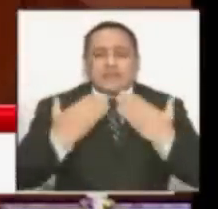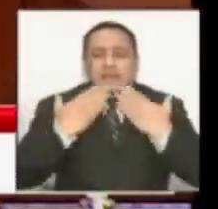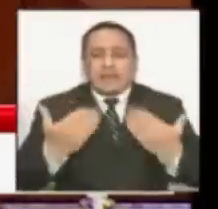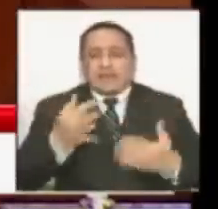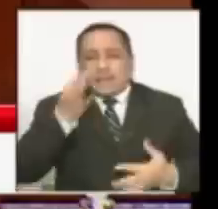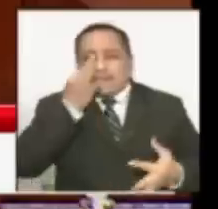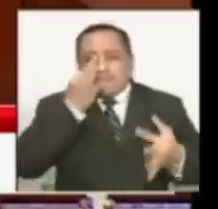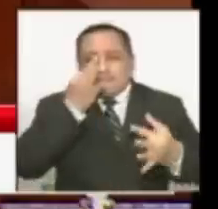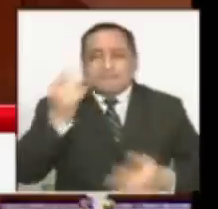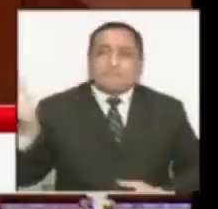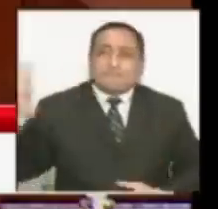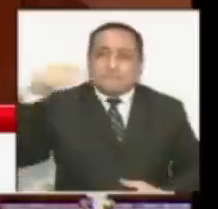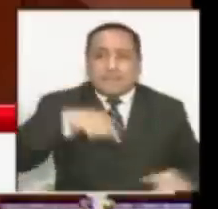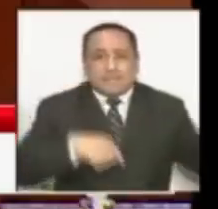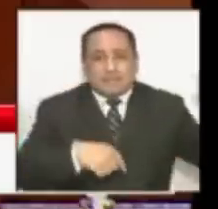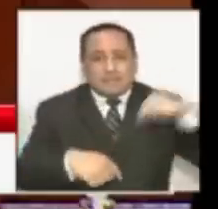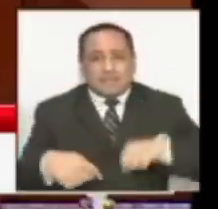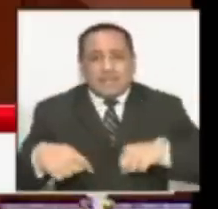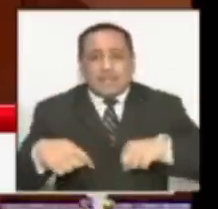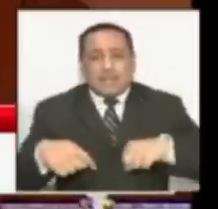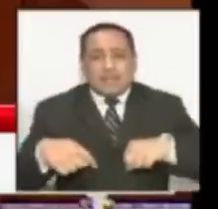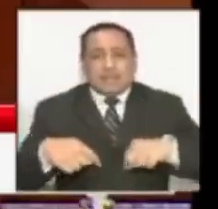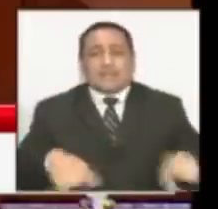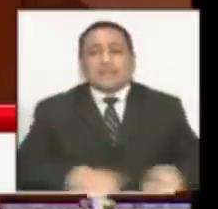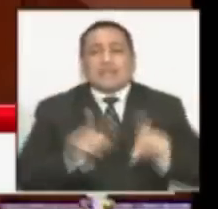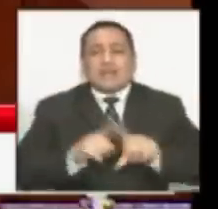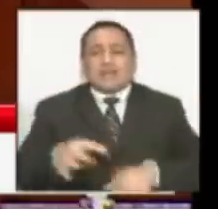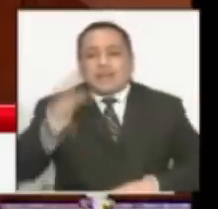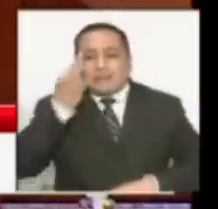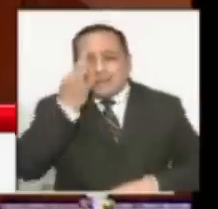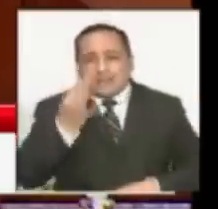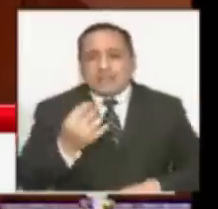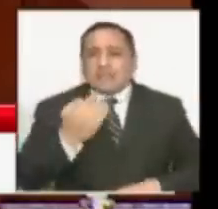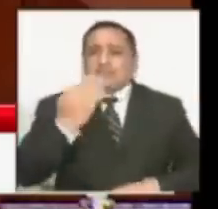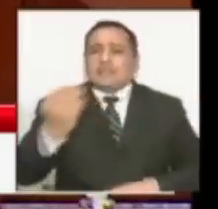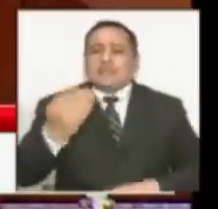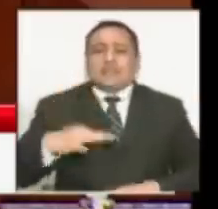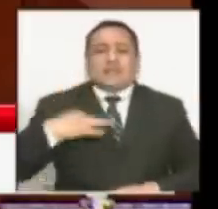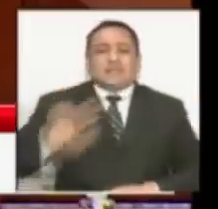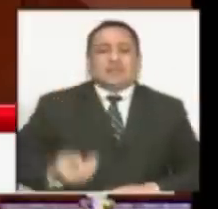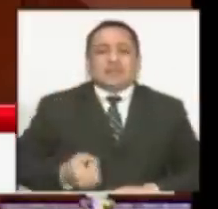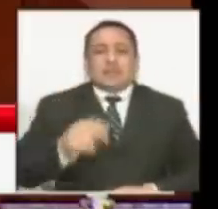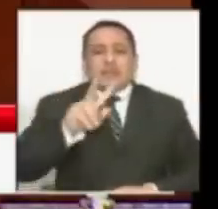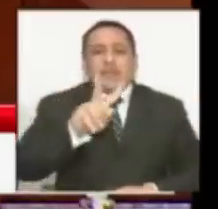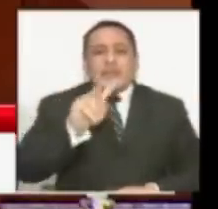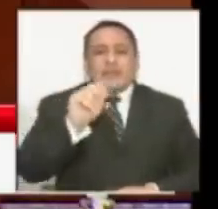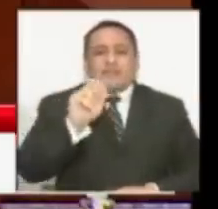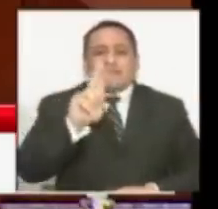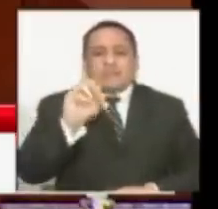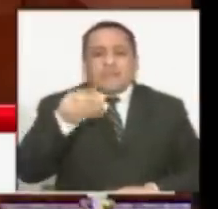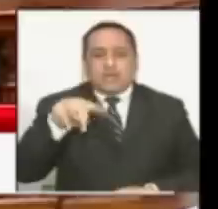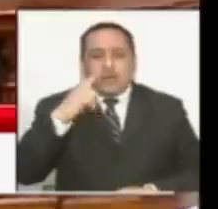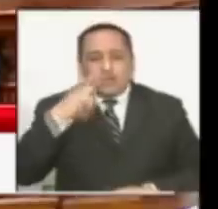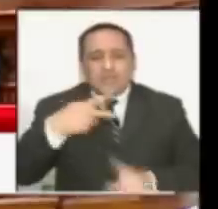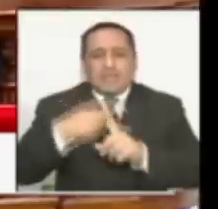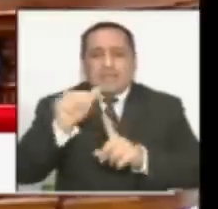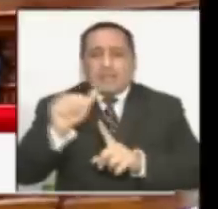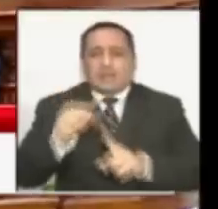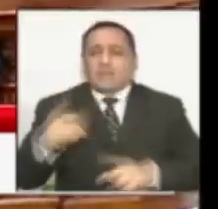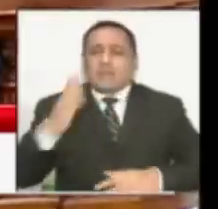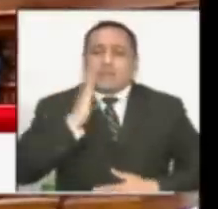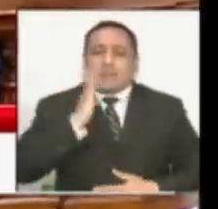de ustedes aquí y también la presencia de la señora Verónica, madre de John